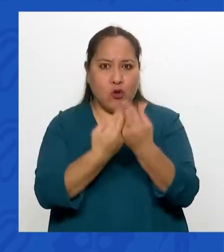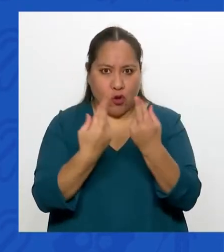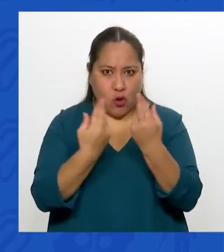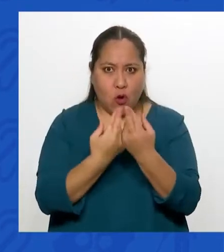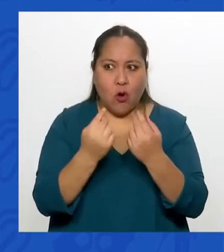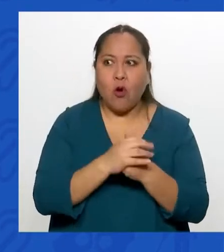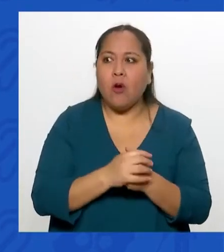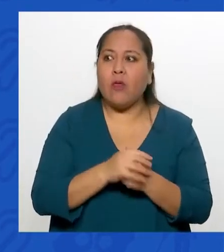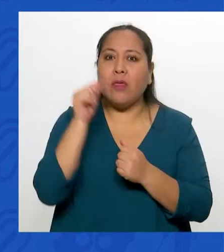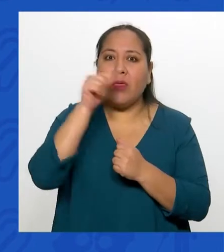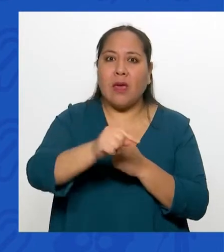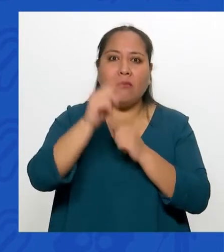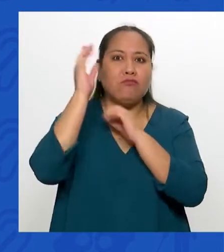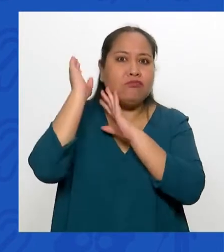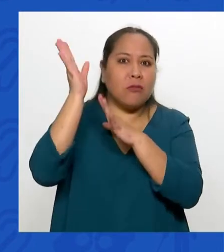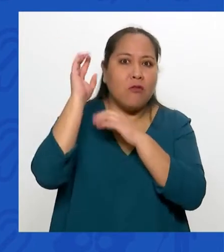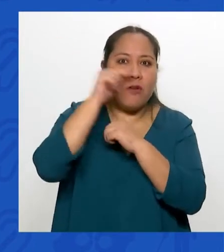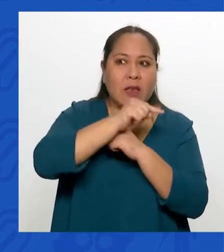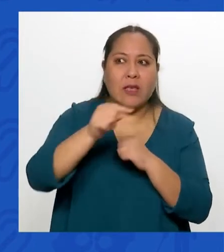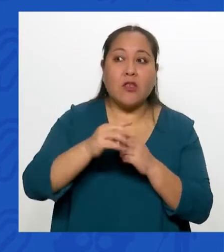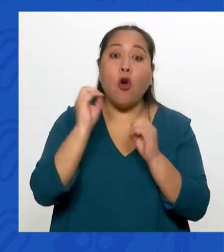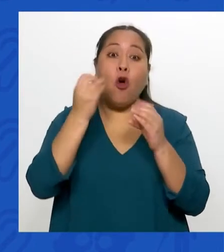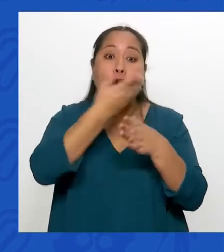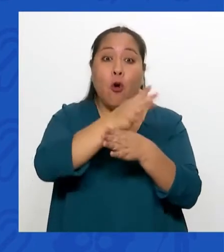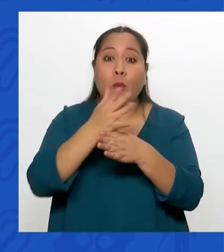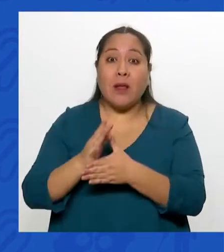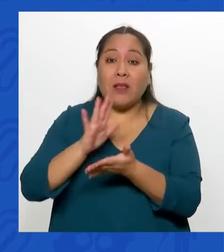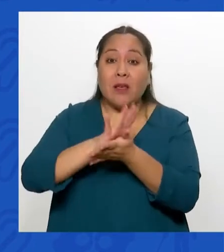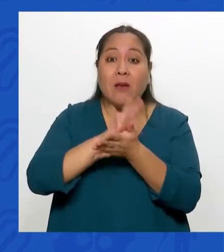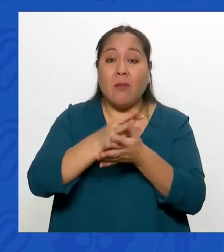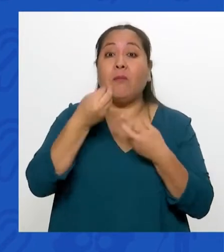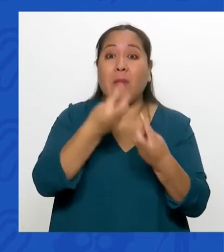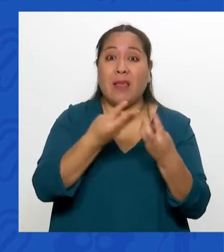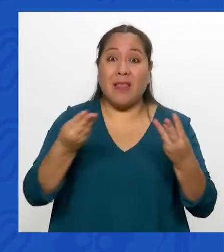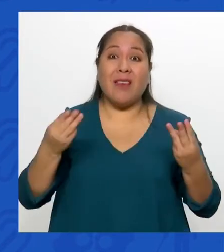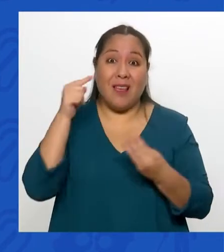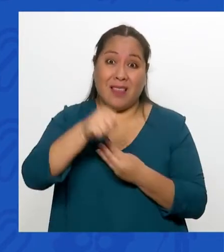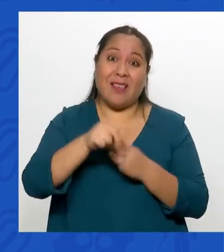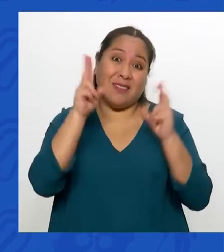concientización sobre la enfermedad o compartir material educativo al respecto.